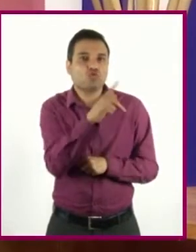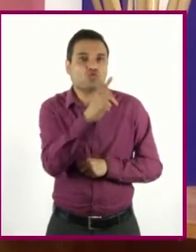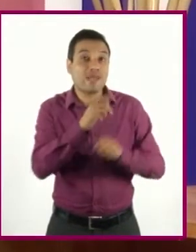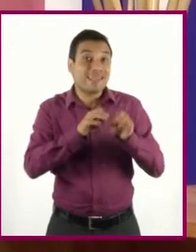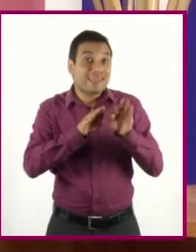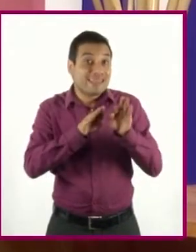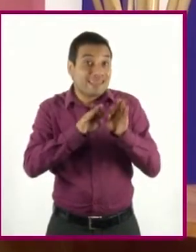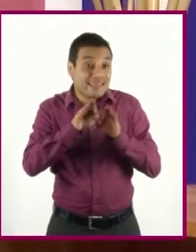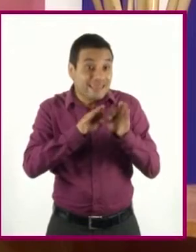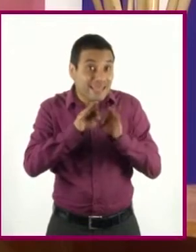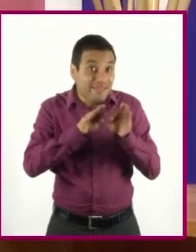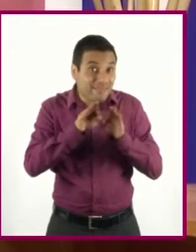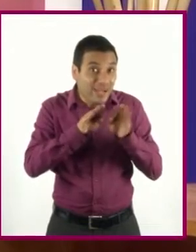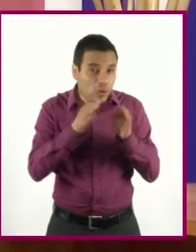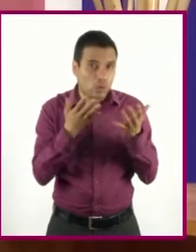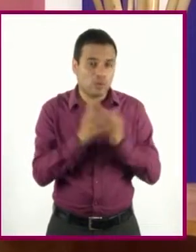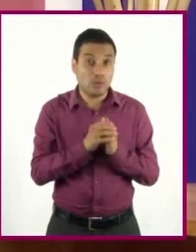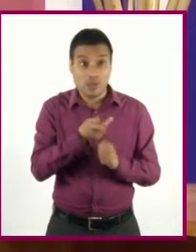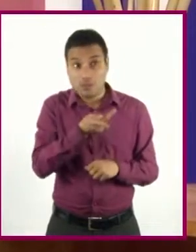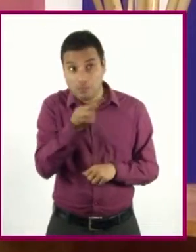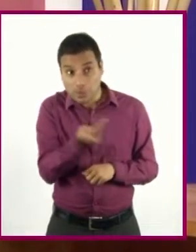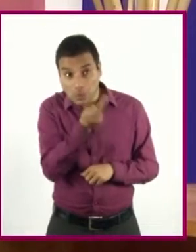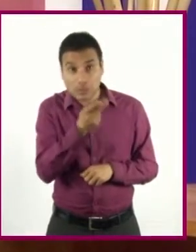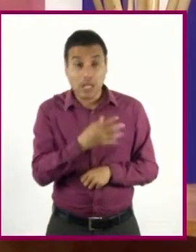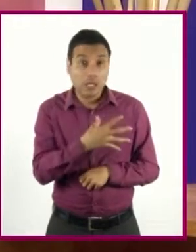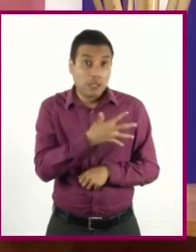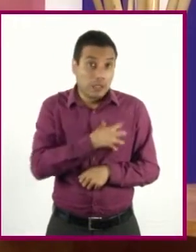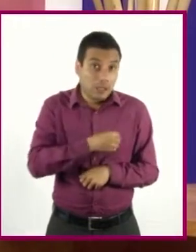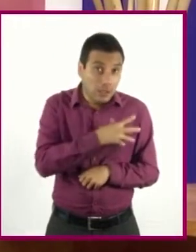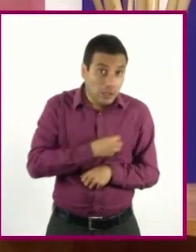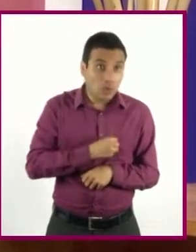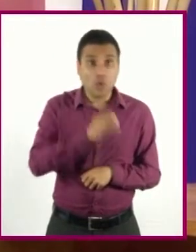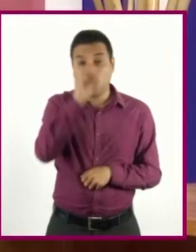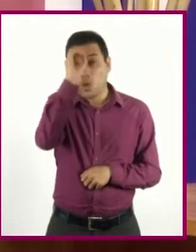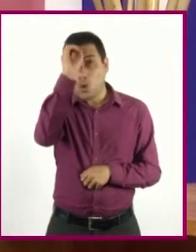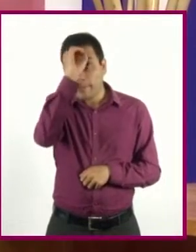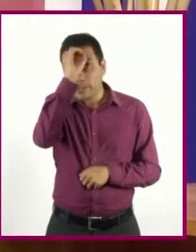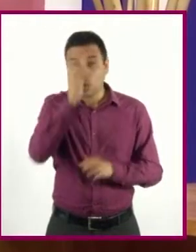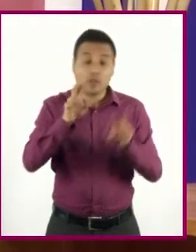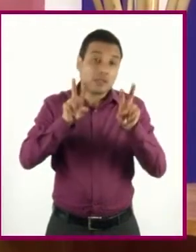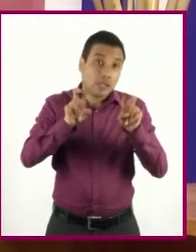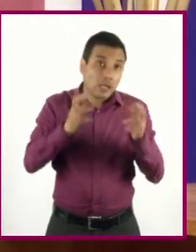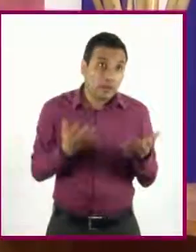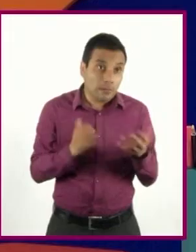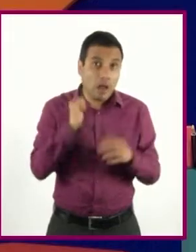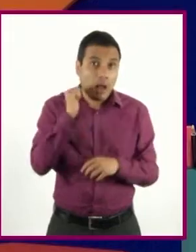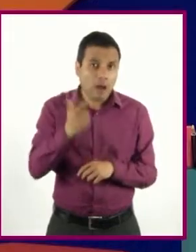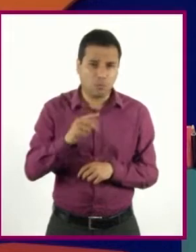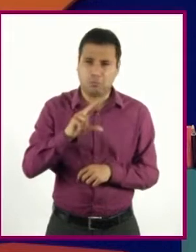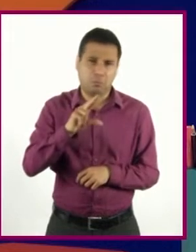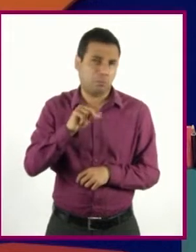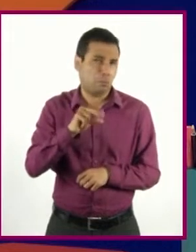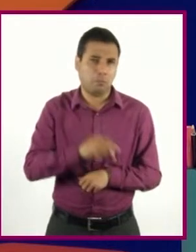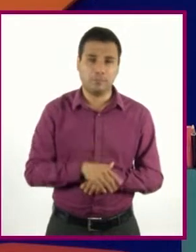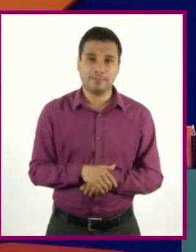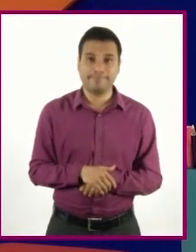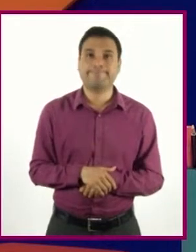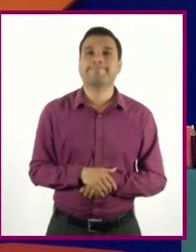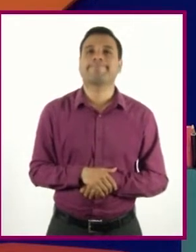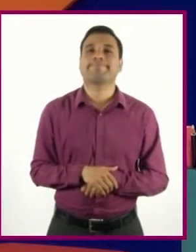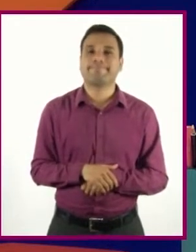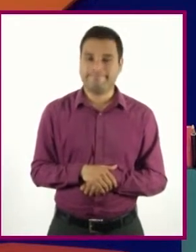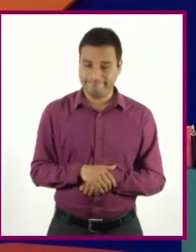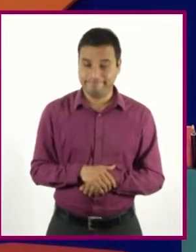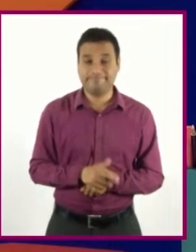sastre, no le preguntó si tenía hijos o qué opinaba sobre tal o cual situación mundial. Claro,